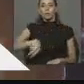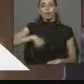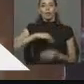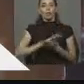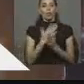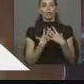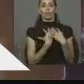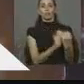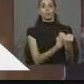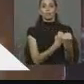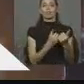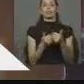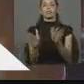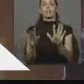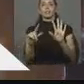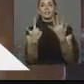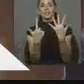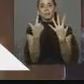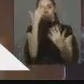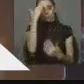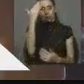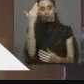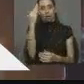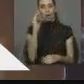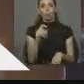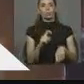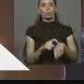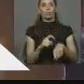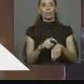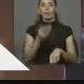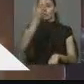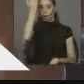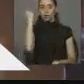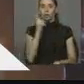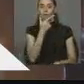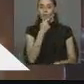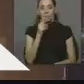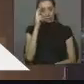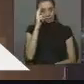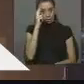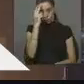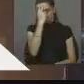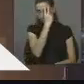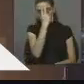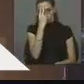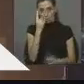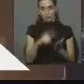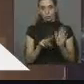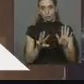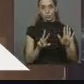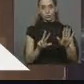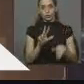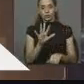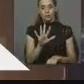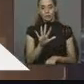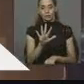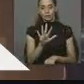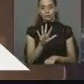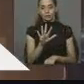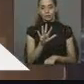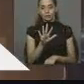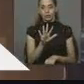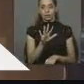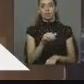todos como al séptimo día en momentos que no eran fáciles. Quiero recordarles que en marzo del 85 ocurrió